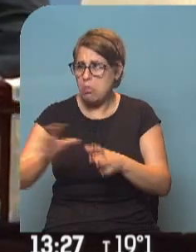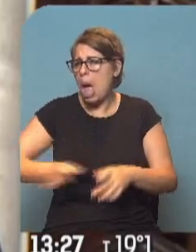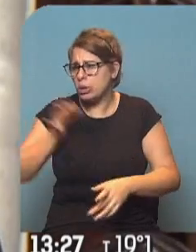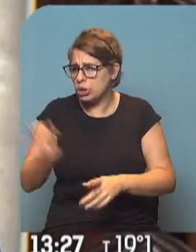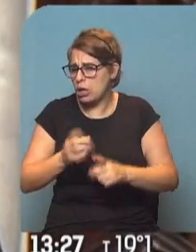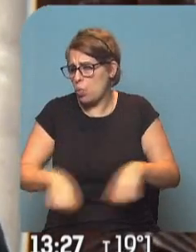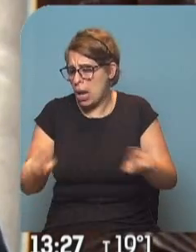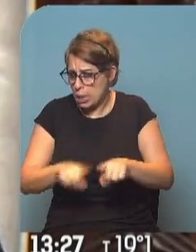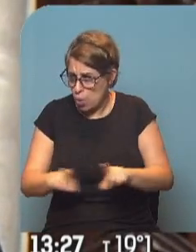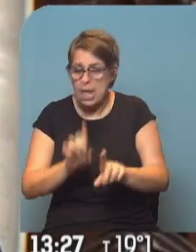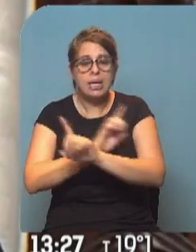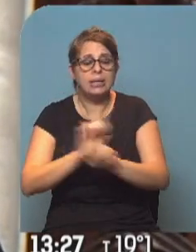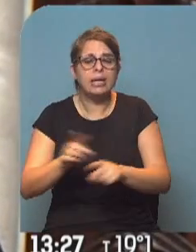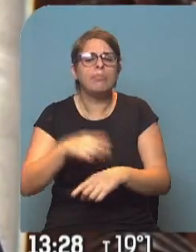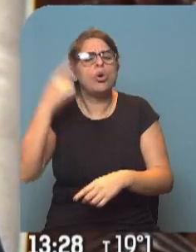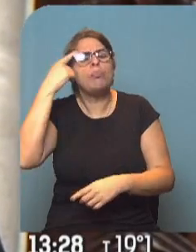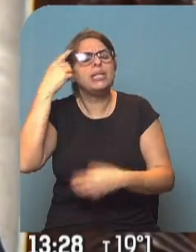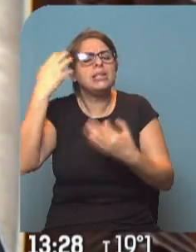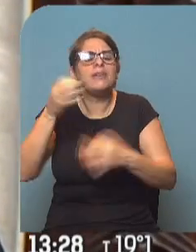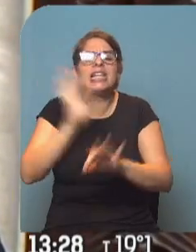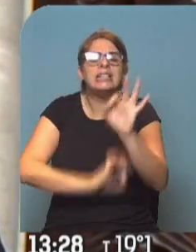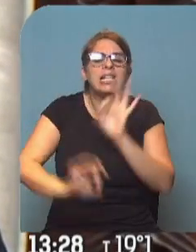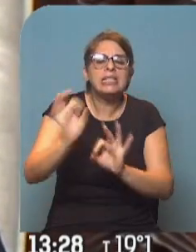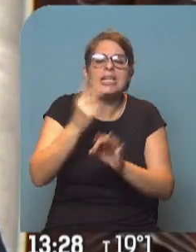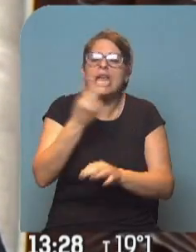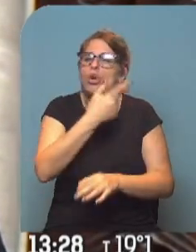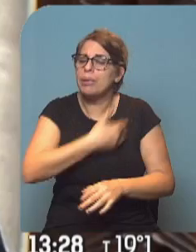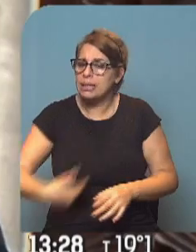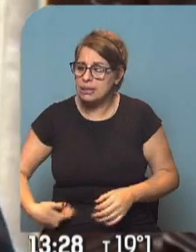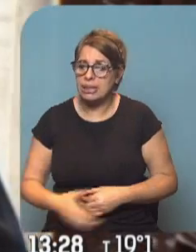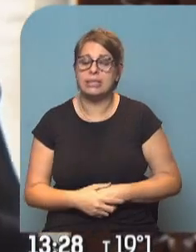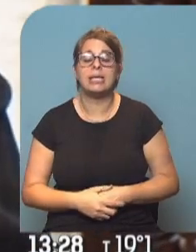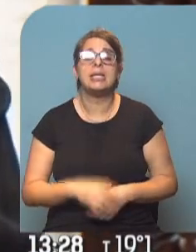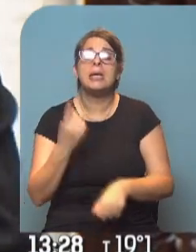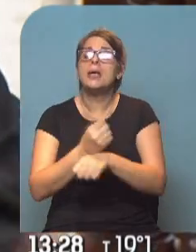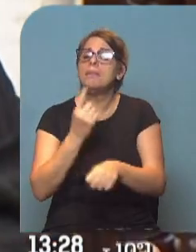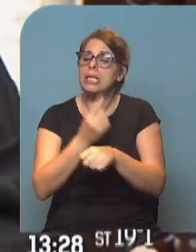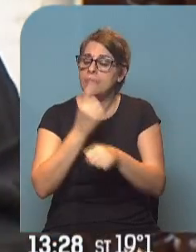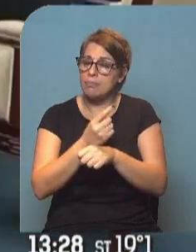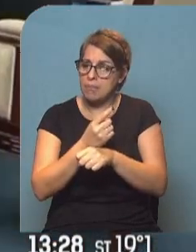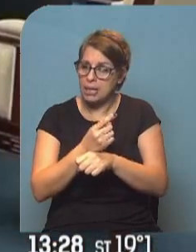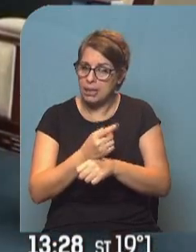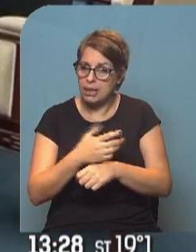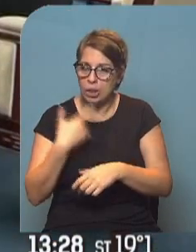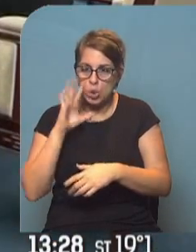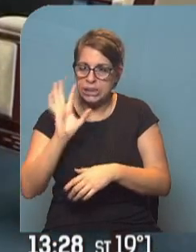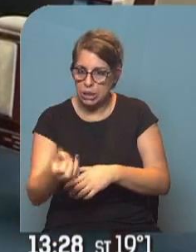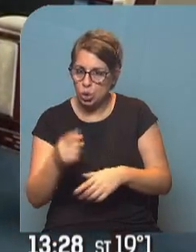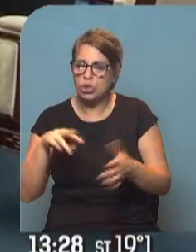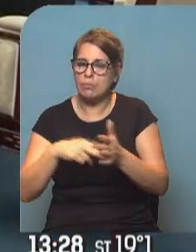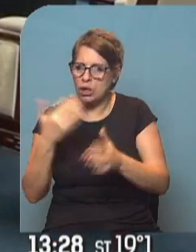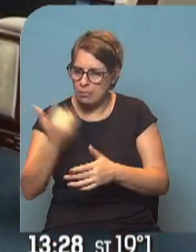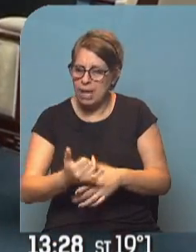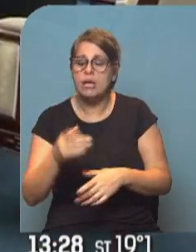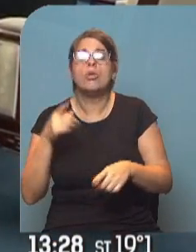duración, ni con la racionalidad de las estrategias de sus actores. En primer lugar, y como queda a la vista en la crisis con